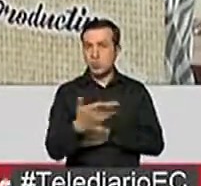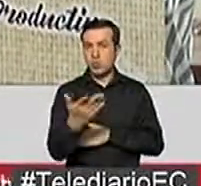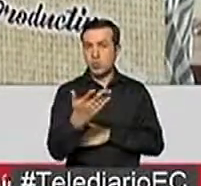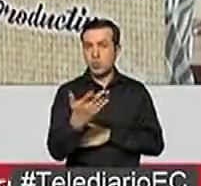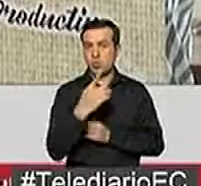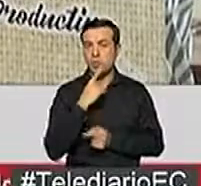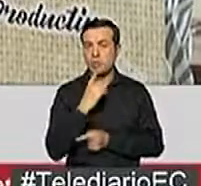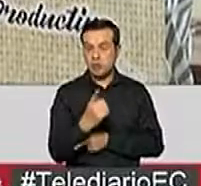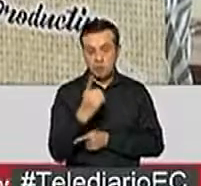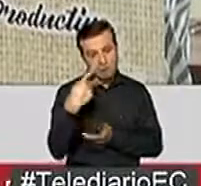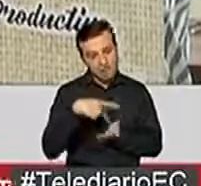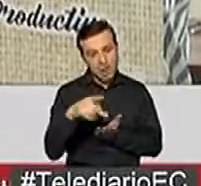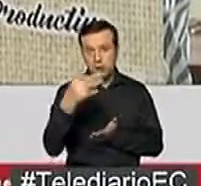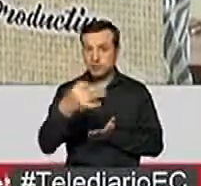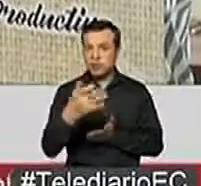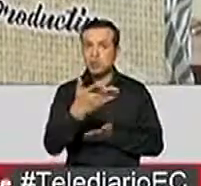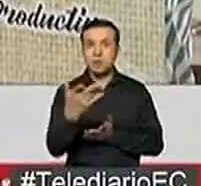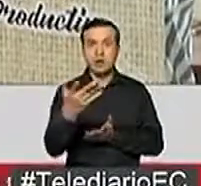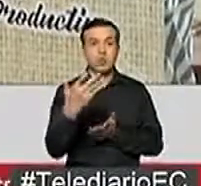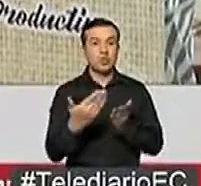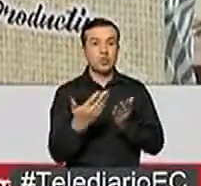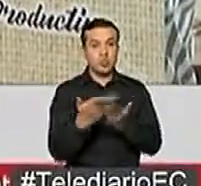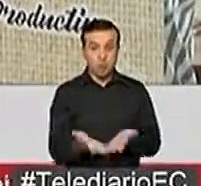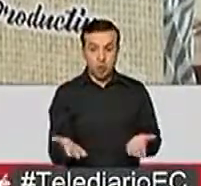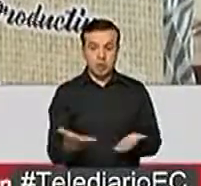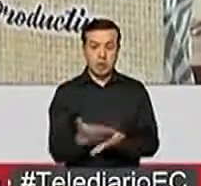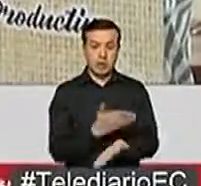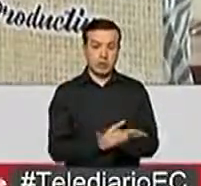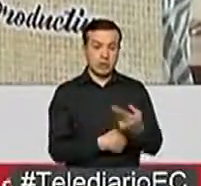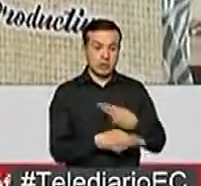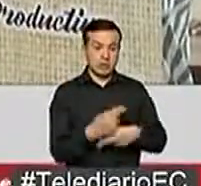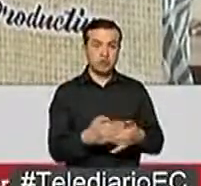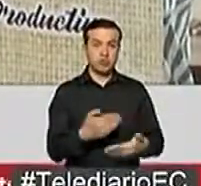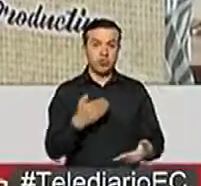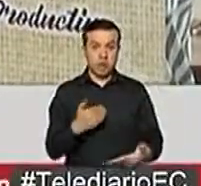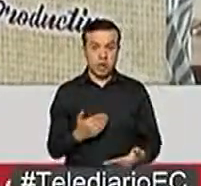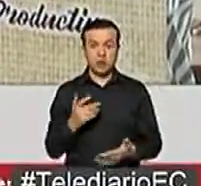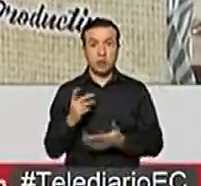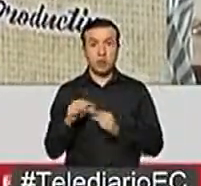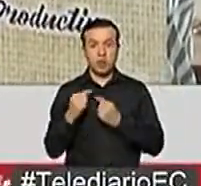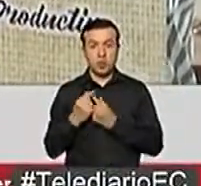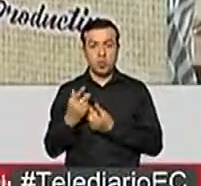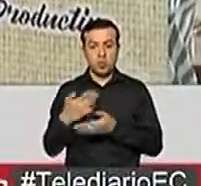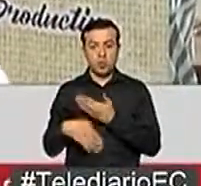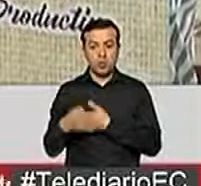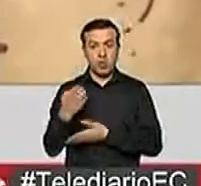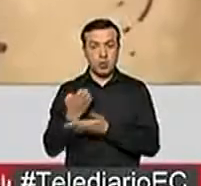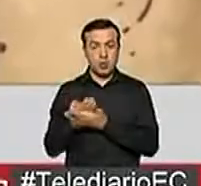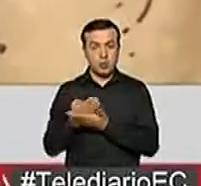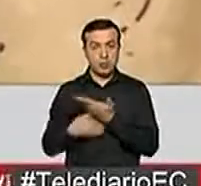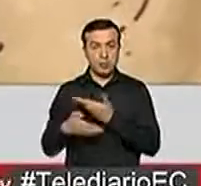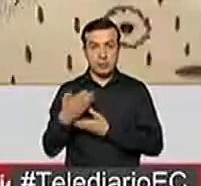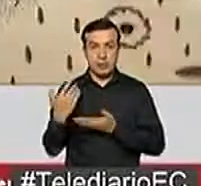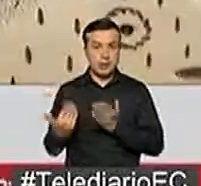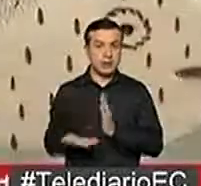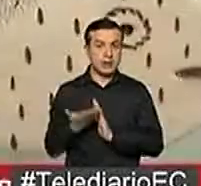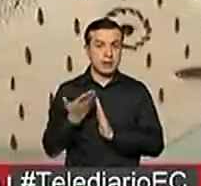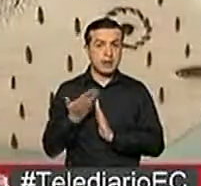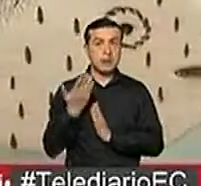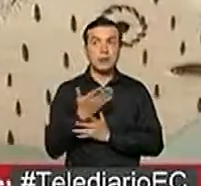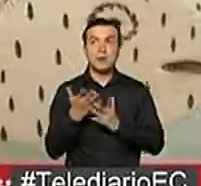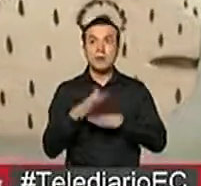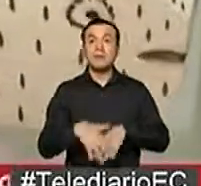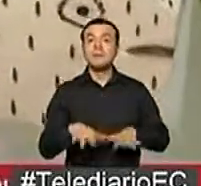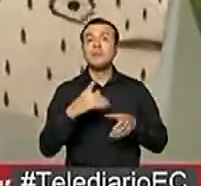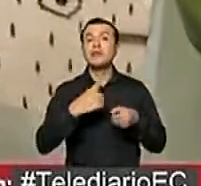producto hay un emprendimiento, atrás del emprendedor hay un sector que está dinamizando la economía. Con este punto de venta en